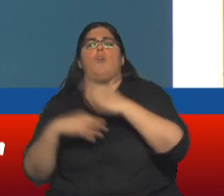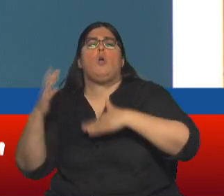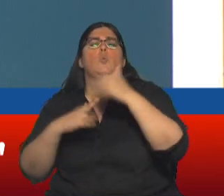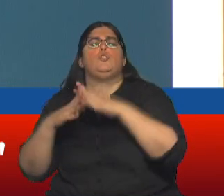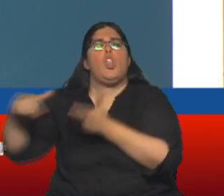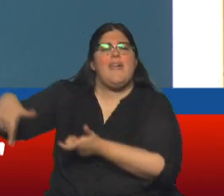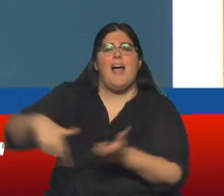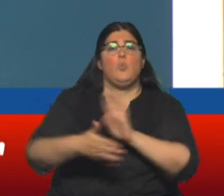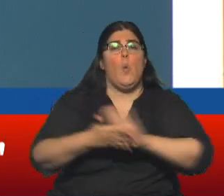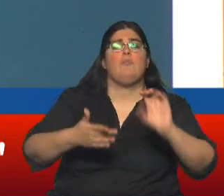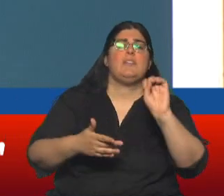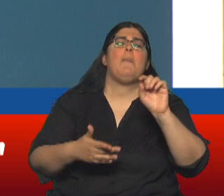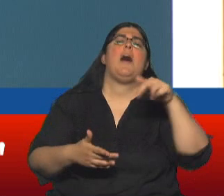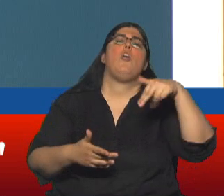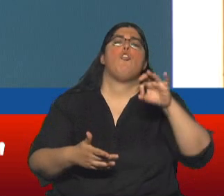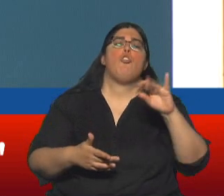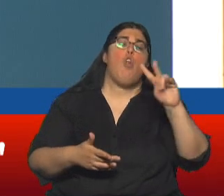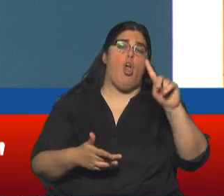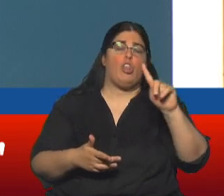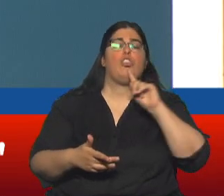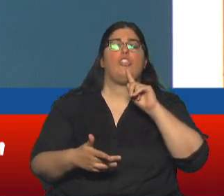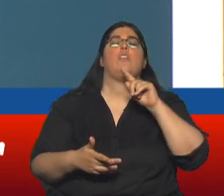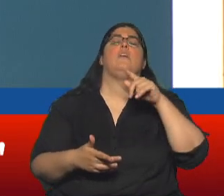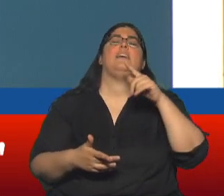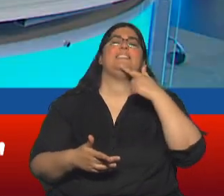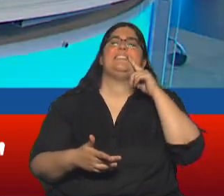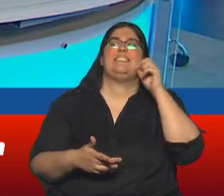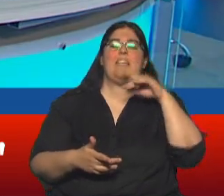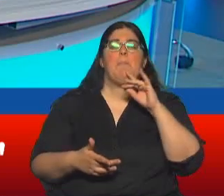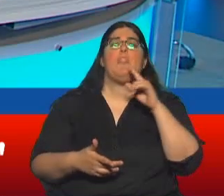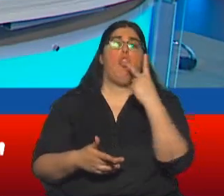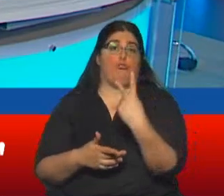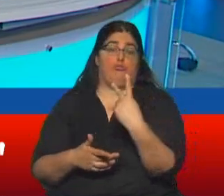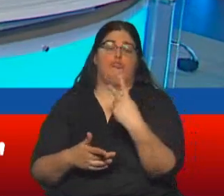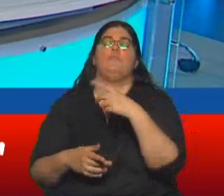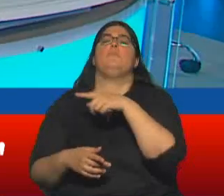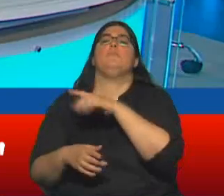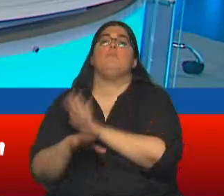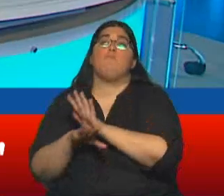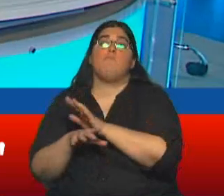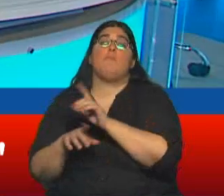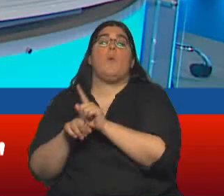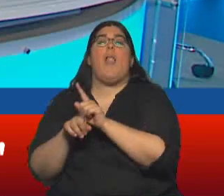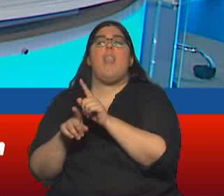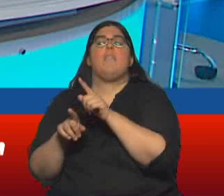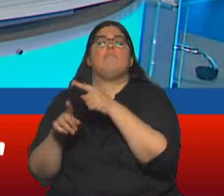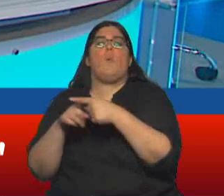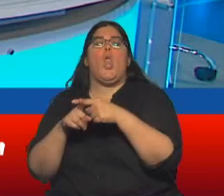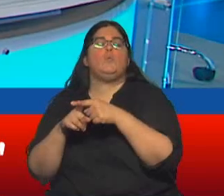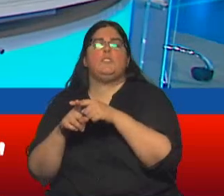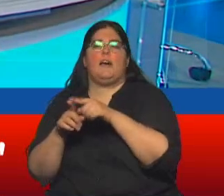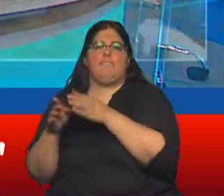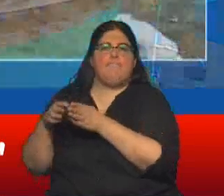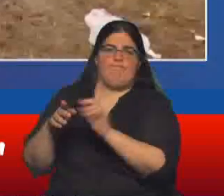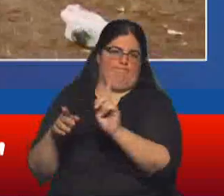es un gasoducto que va hacia la Unión Europea, pero esquivando a Bielorrusia y Ucrania. Es decir, va por el mar, va directamente de